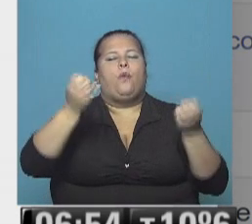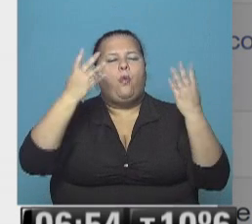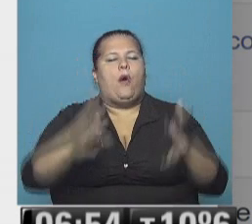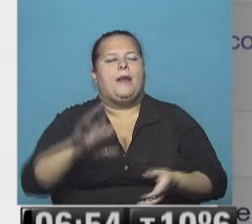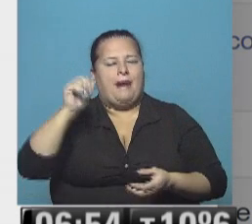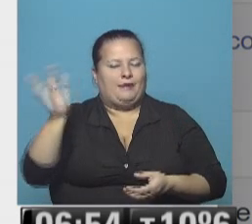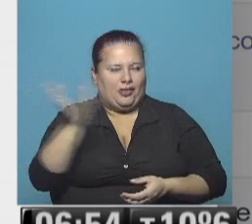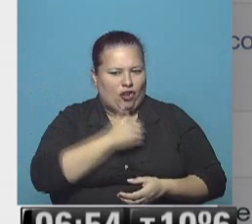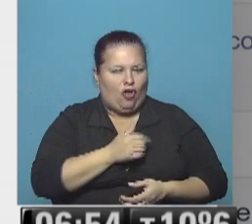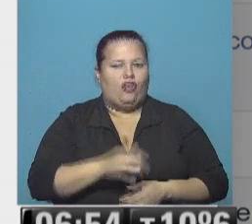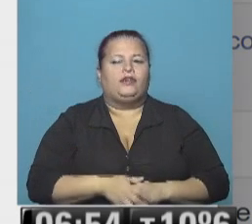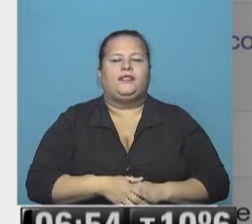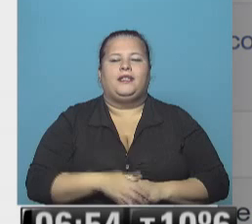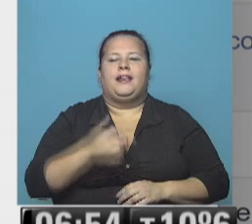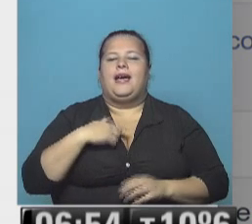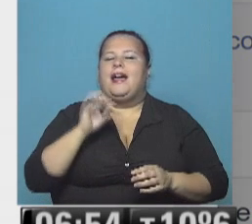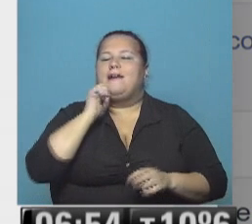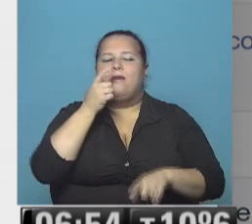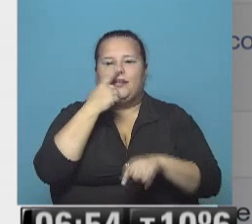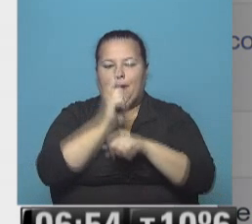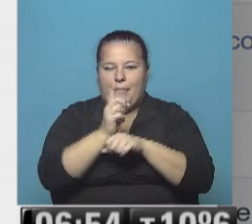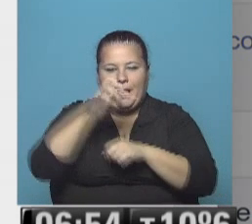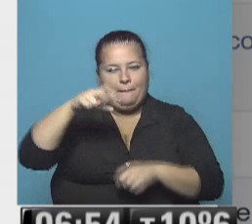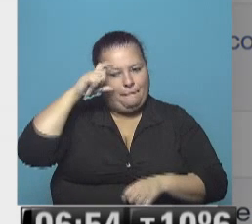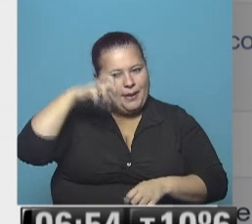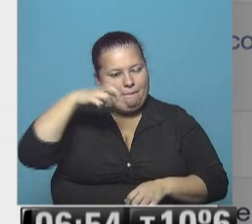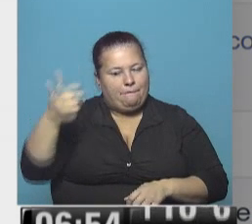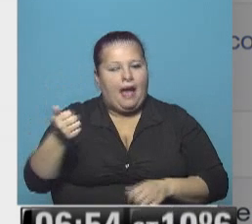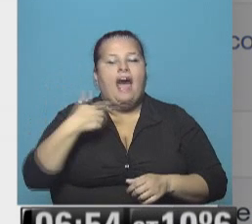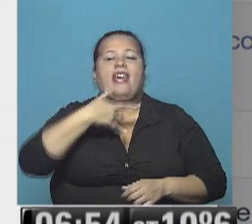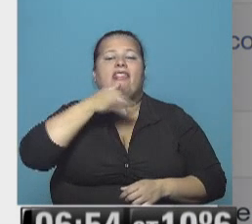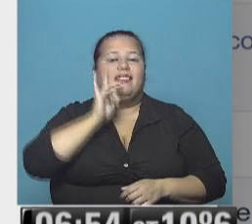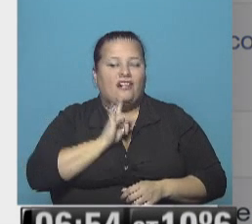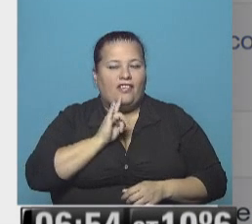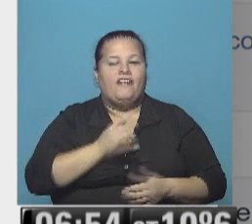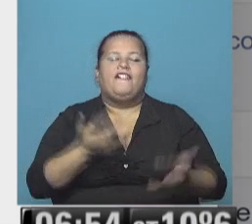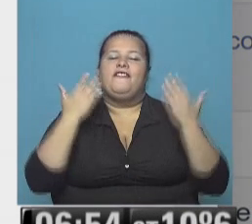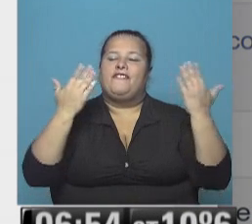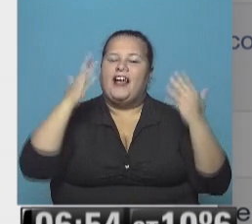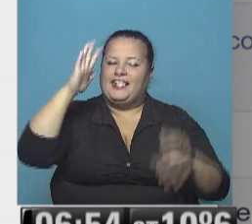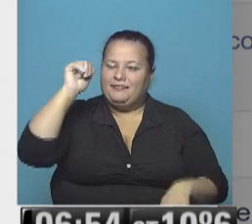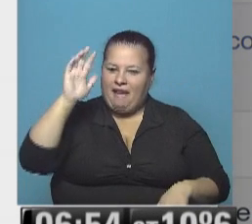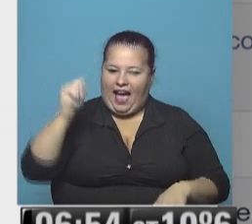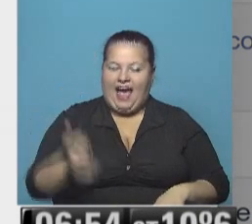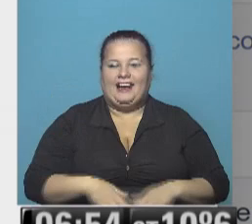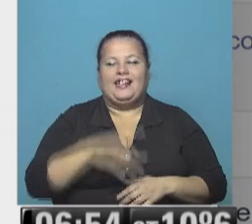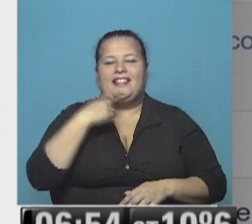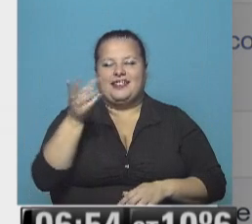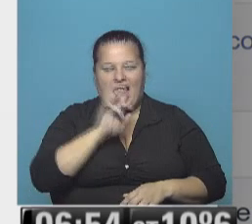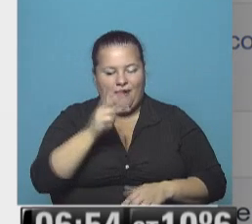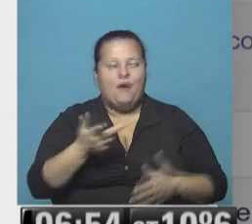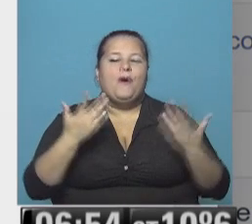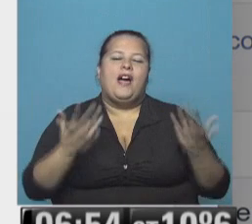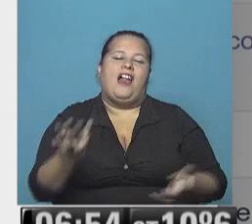muy buen martes para todos yo con mi hermosa perra desayunando feliz martes 16 olé